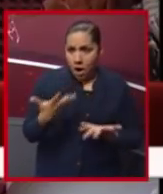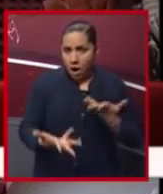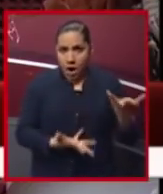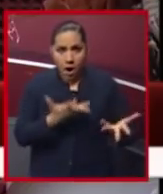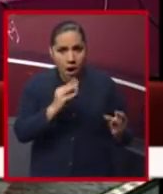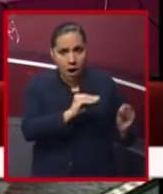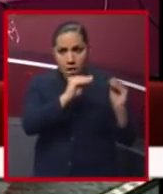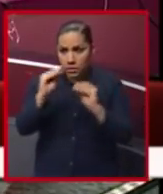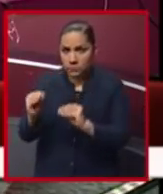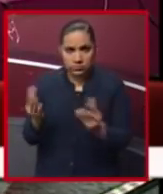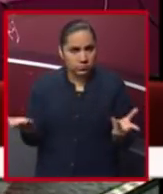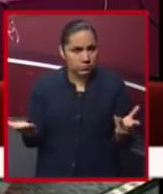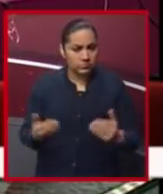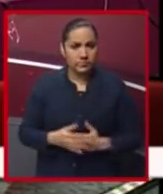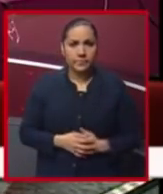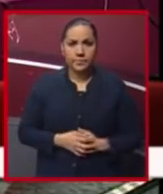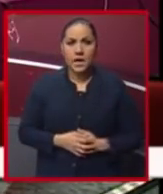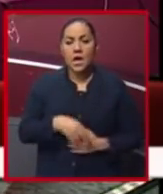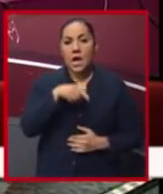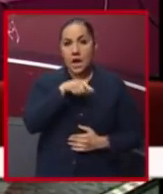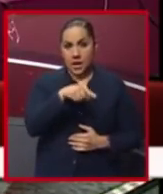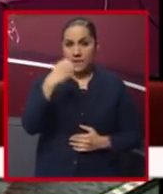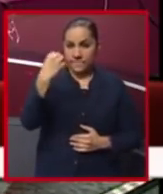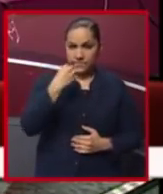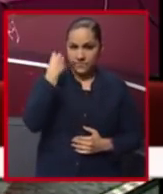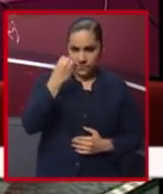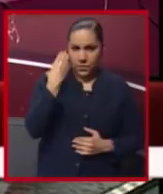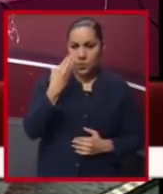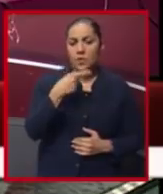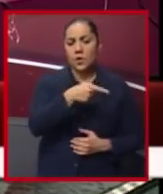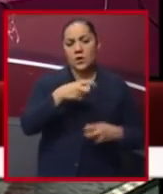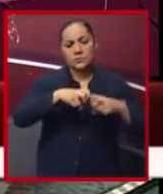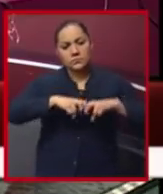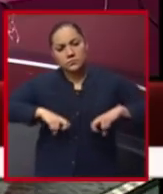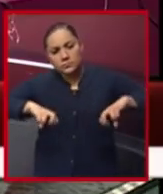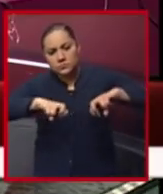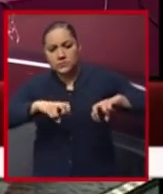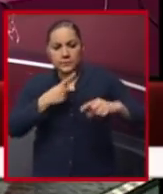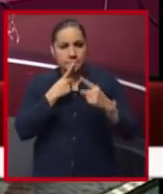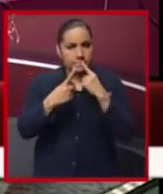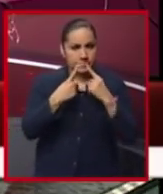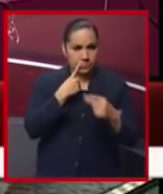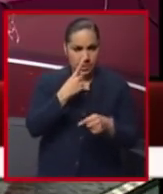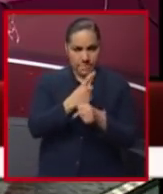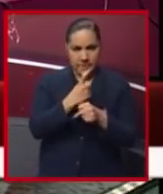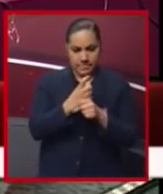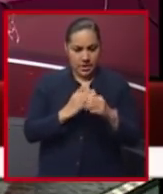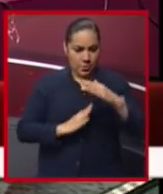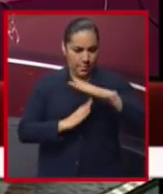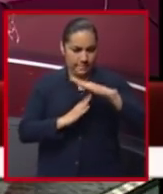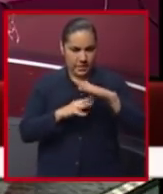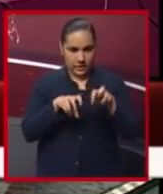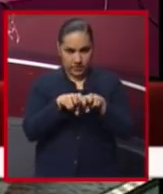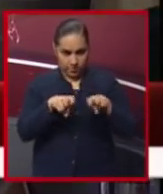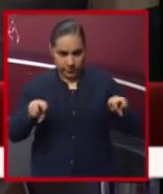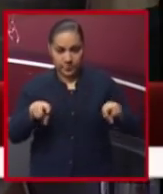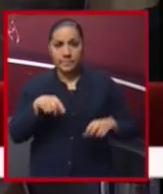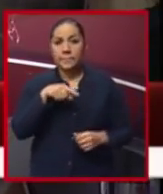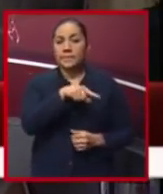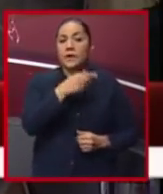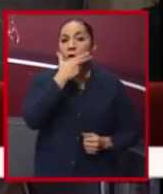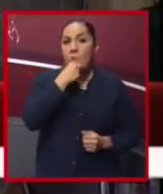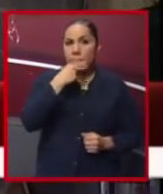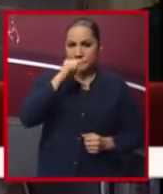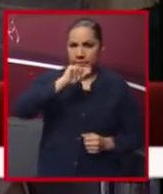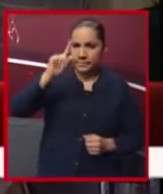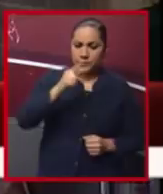Ya durante la primera mesa del foro, en la cual abordó el impacto de la violencia en Guerrero, el académico Enrique González Ruiz habló sobre